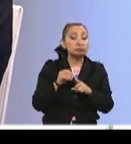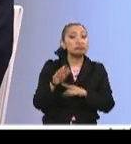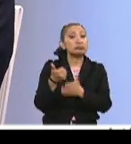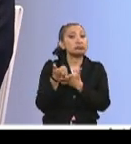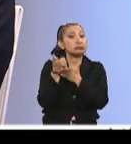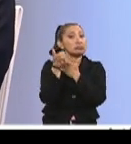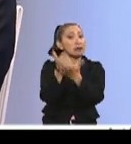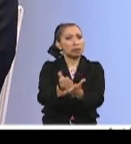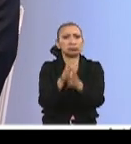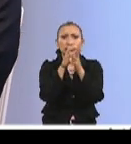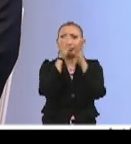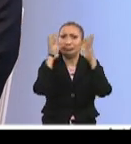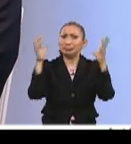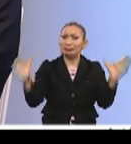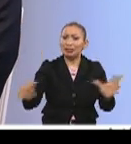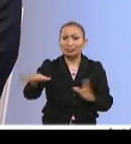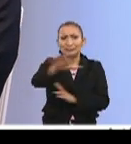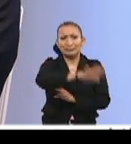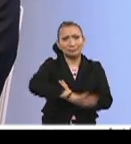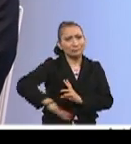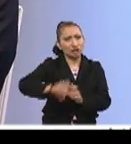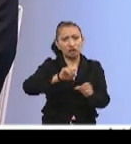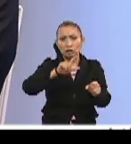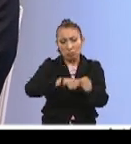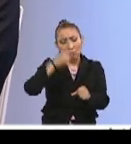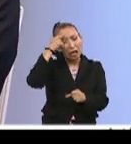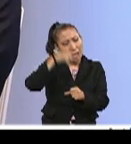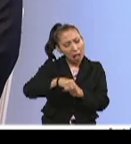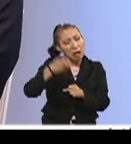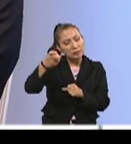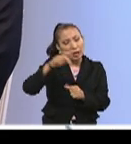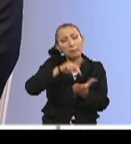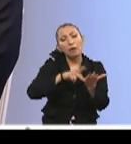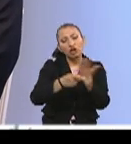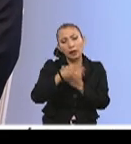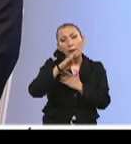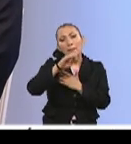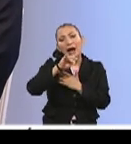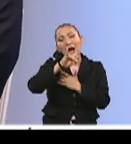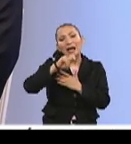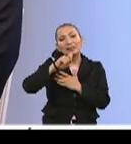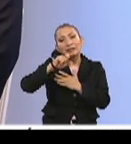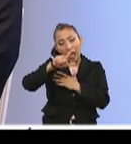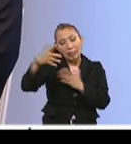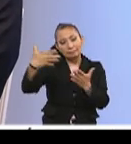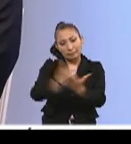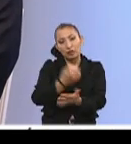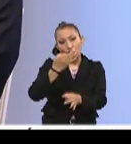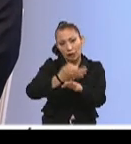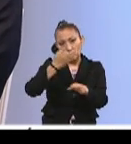impacto tremendo en nuestra sociedad, por eso considero que el proyecto de Batial es el